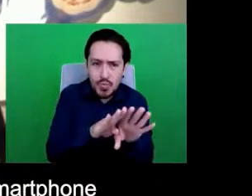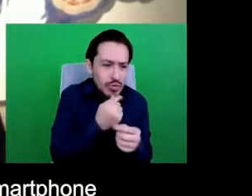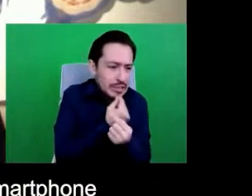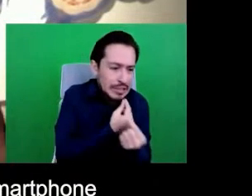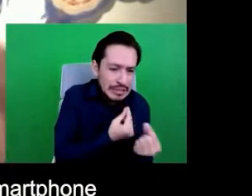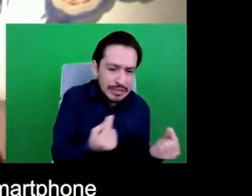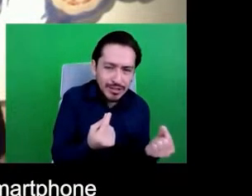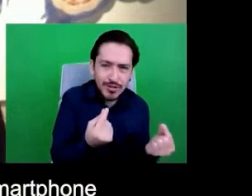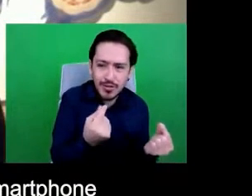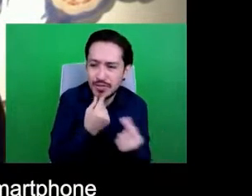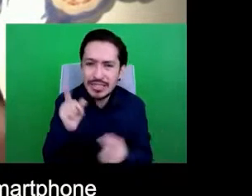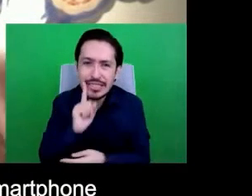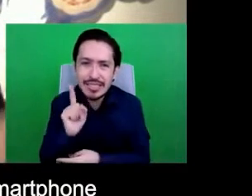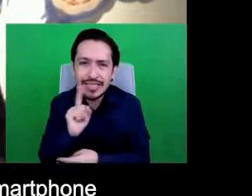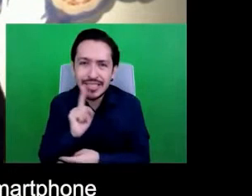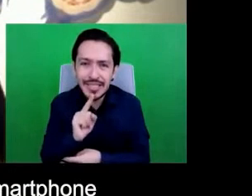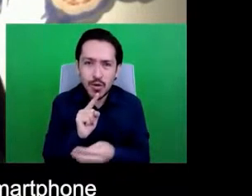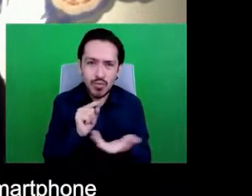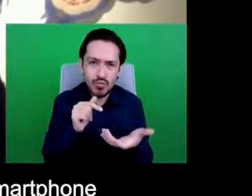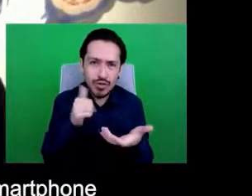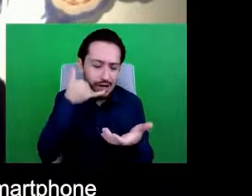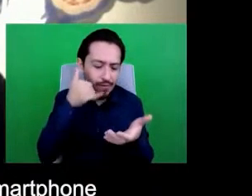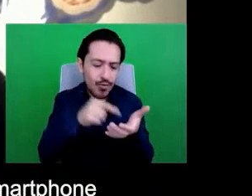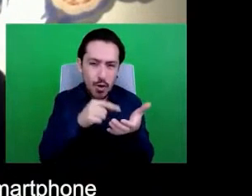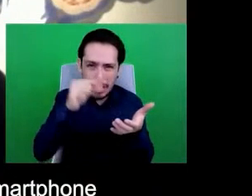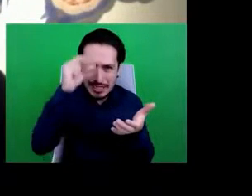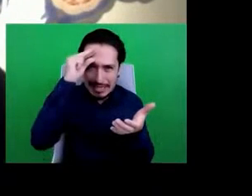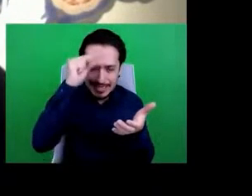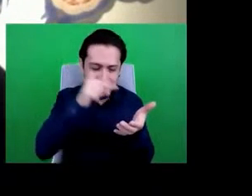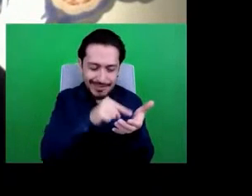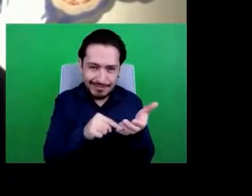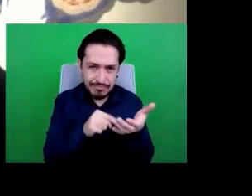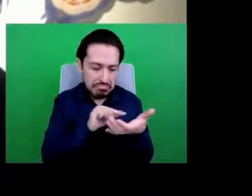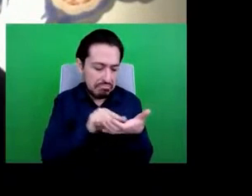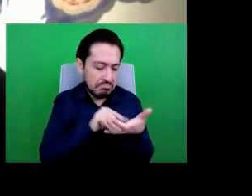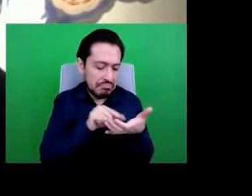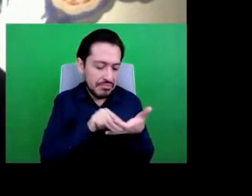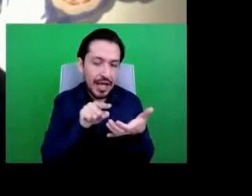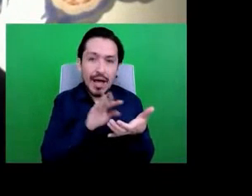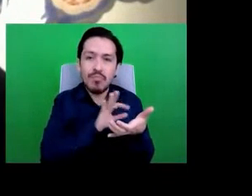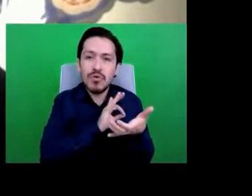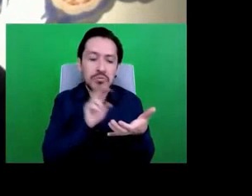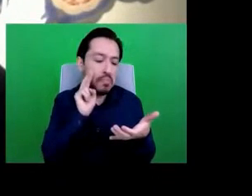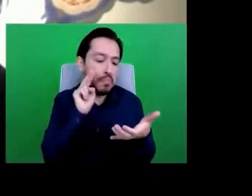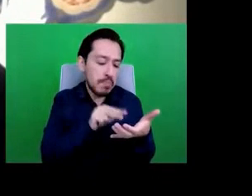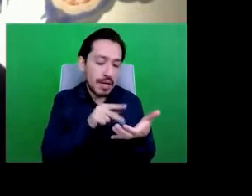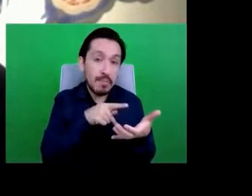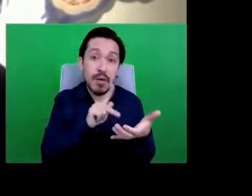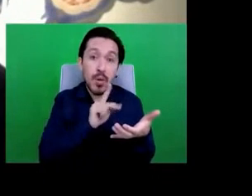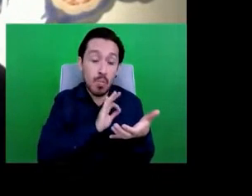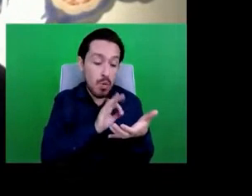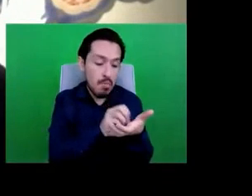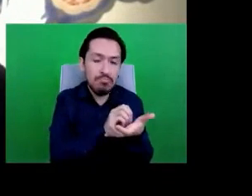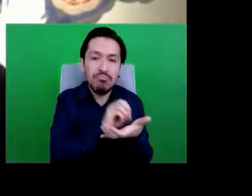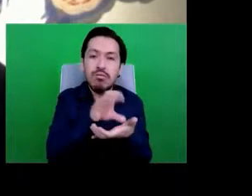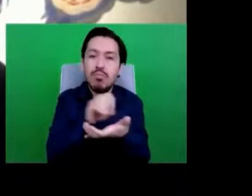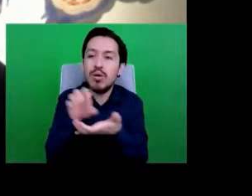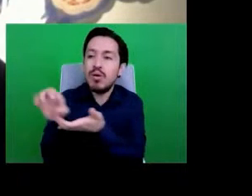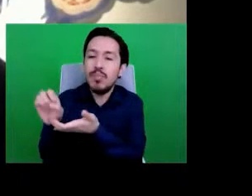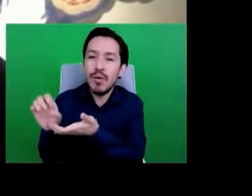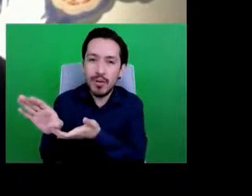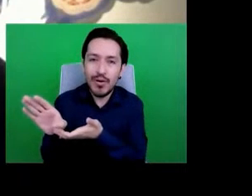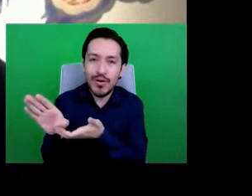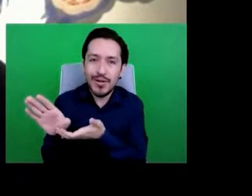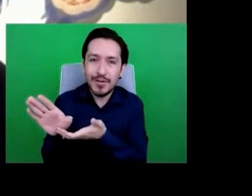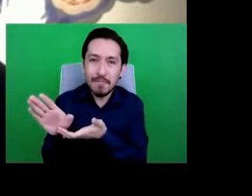no tienes solo que ver algo y ser un consumidor pasivo. Puedes inclusive participar e interactuar con